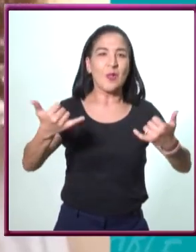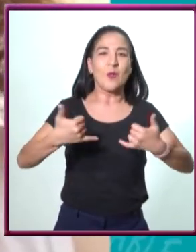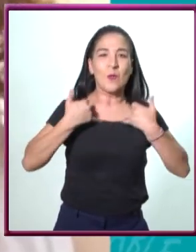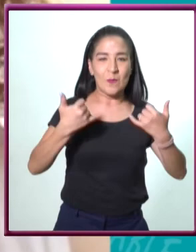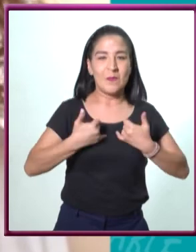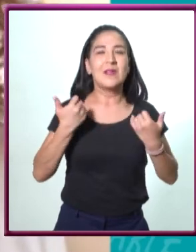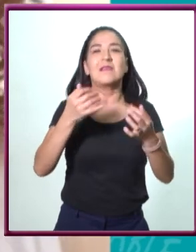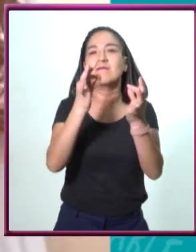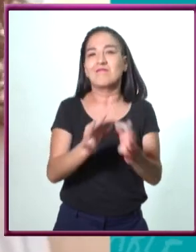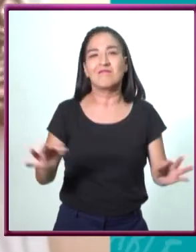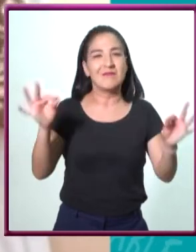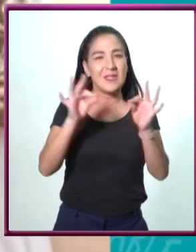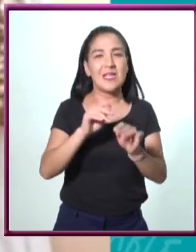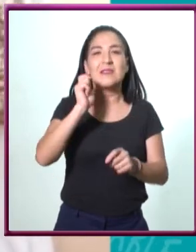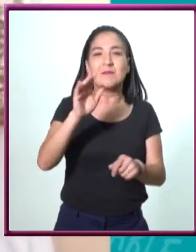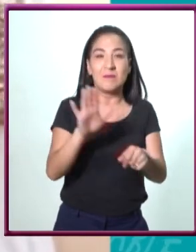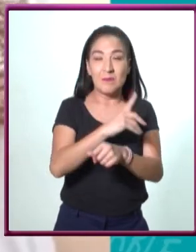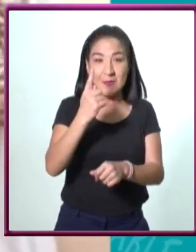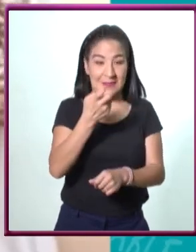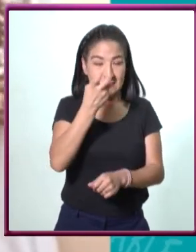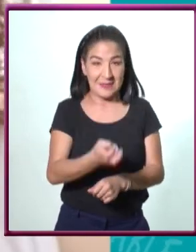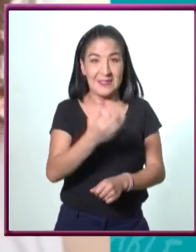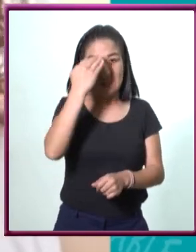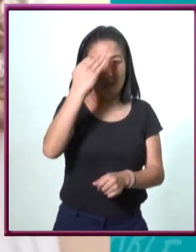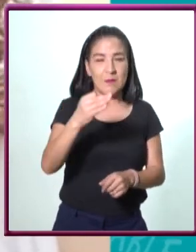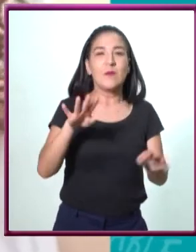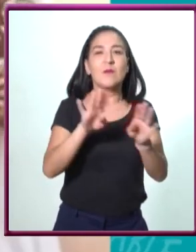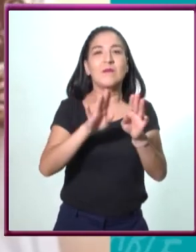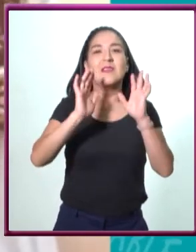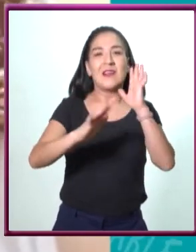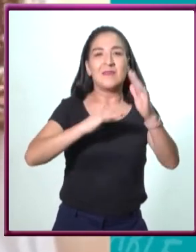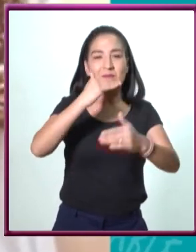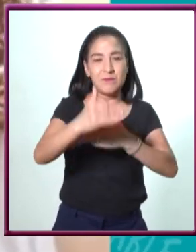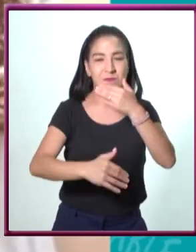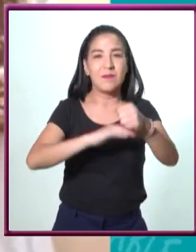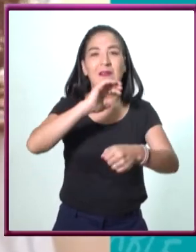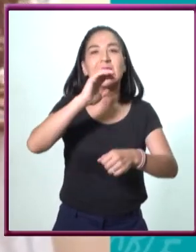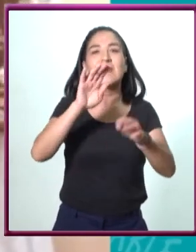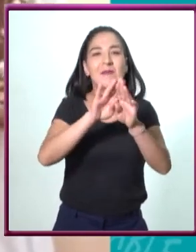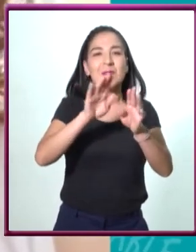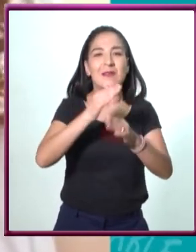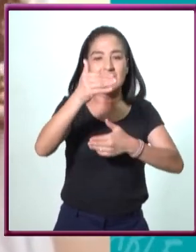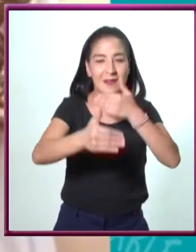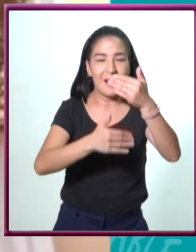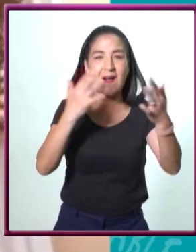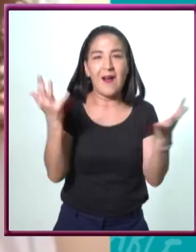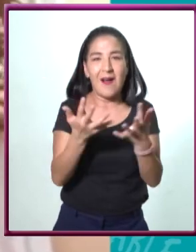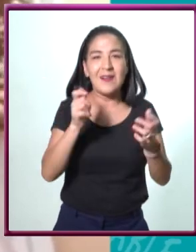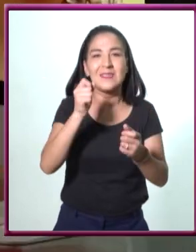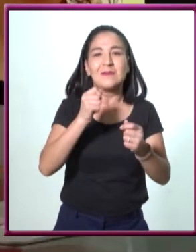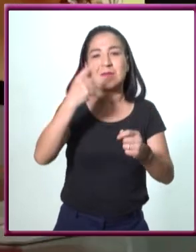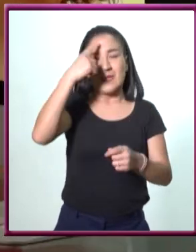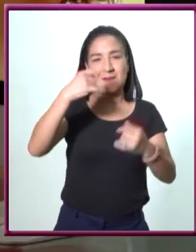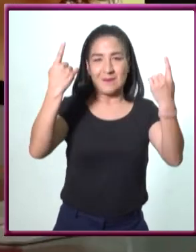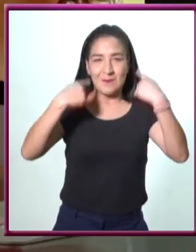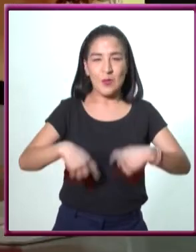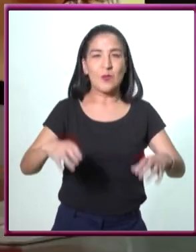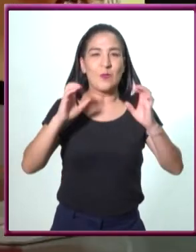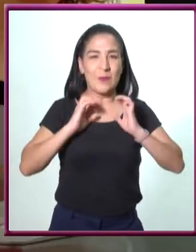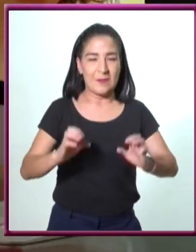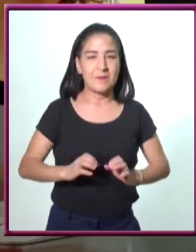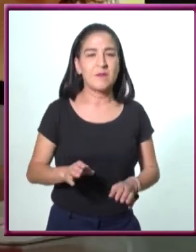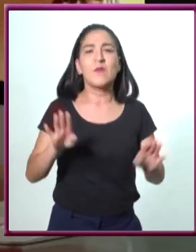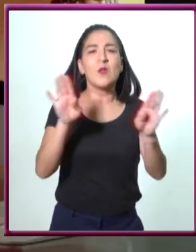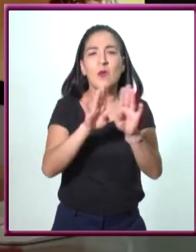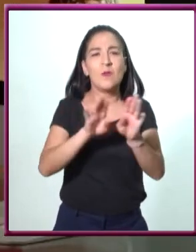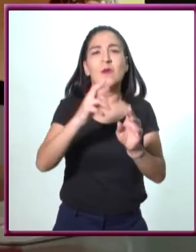de la juventud, es muy importante porque en esa etapa es en donde se está acabando de forjar la identidad propia. ¿Y